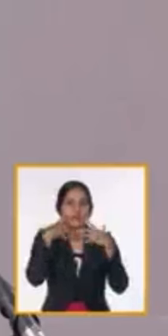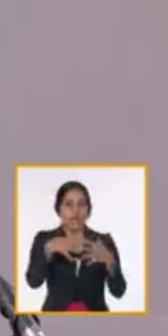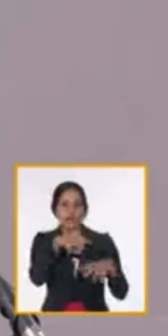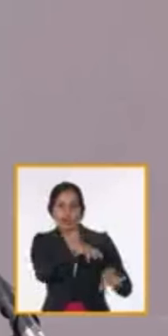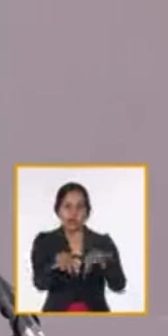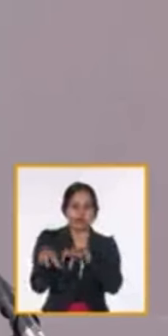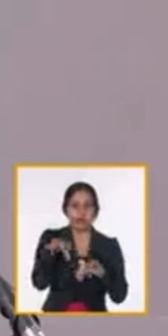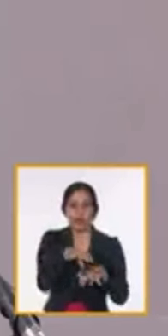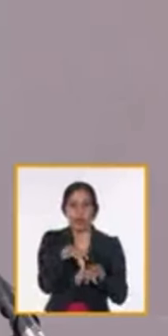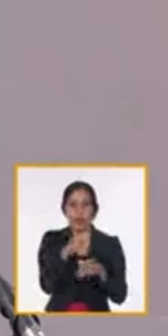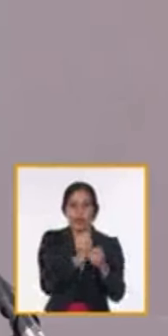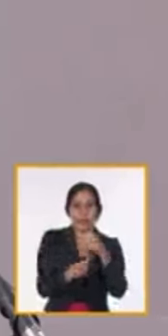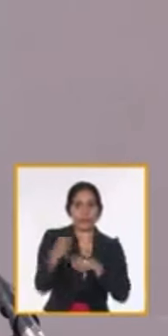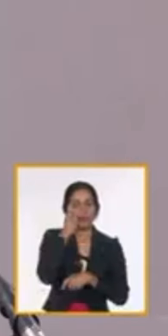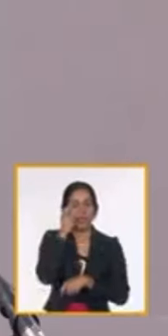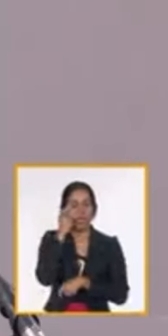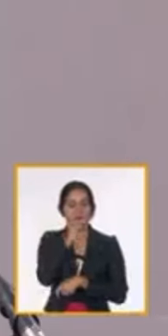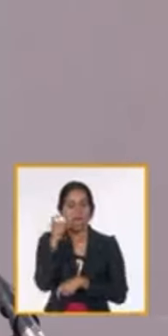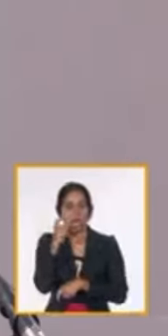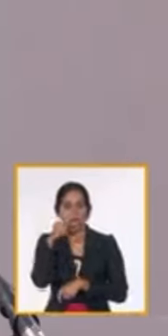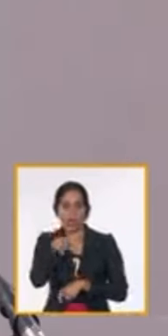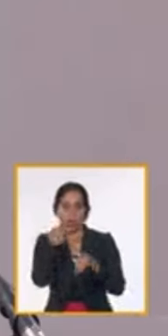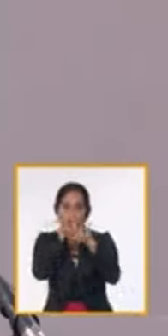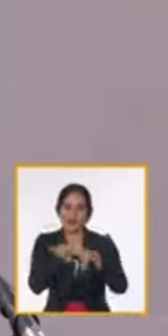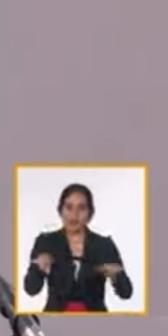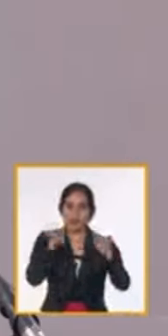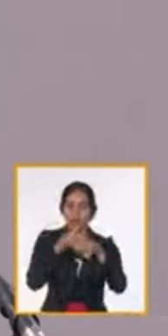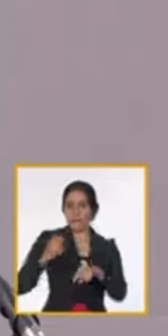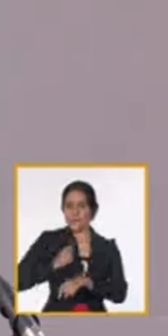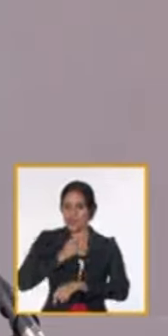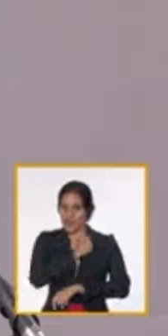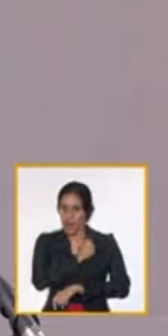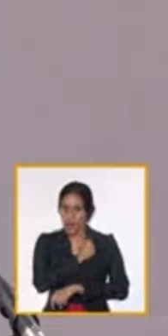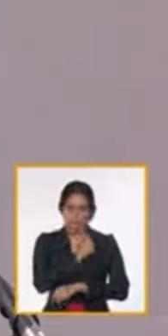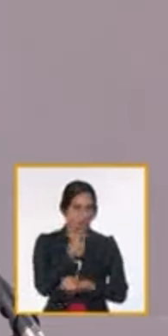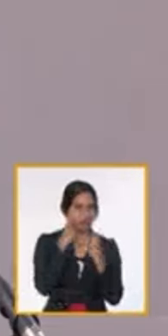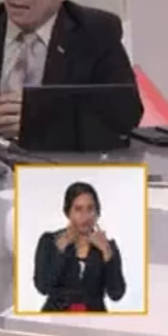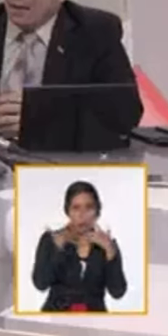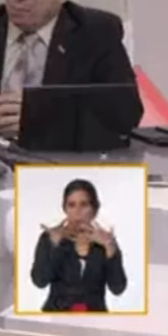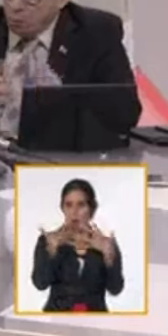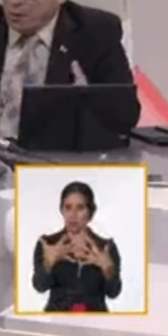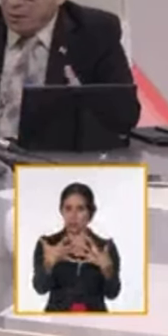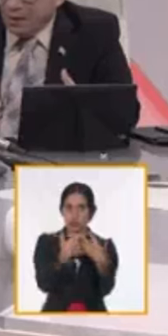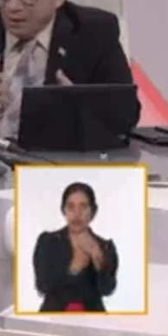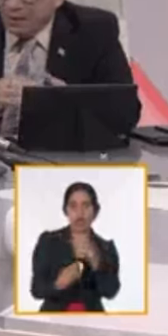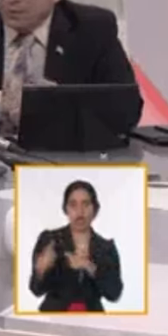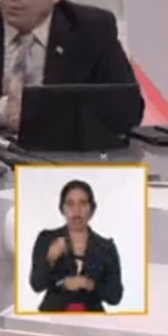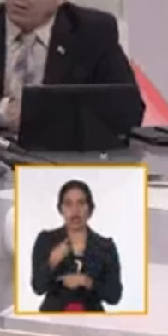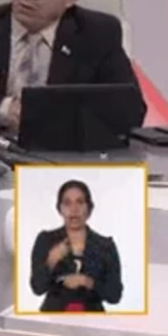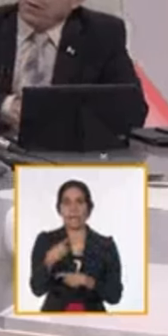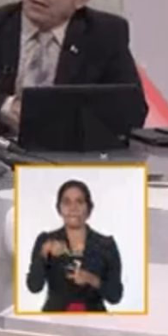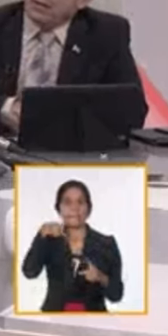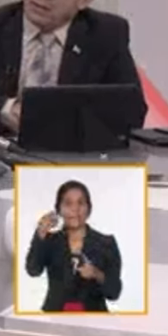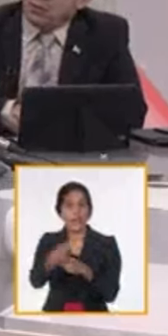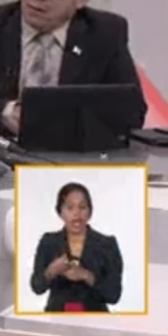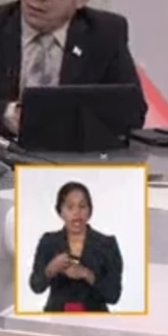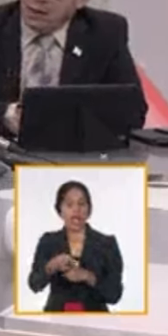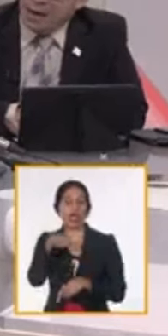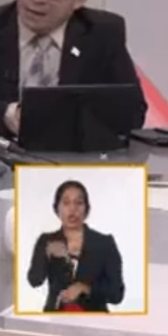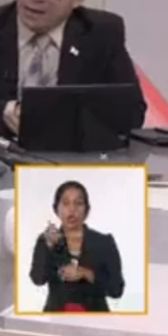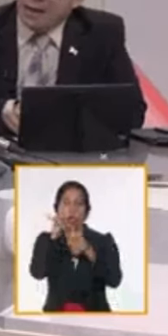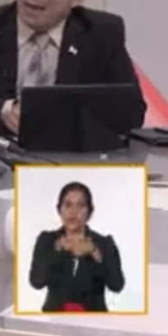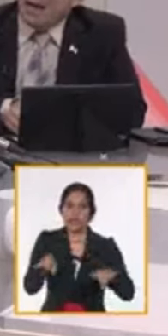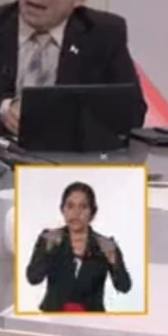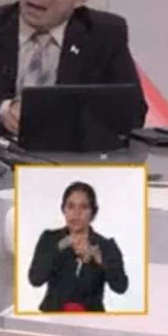a una universidad como Columbia, una universidad privada de élite, pero también universidades públicas de Nueva York se